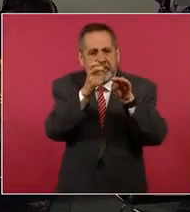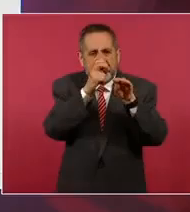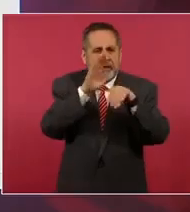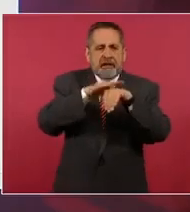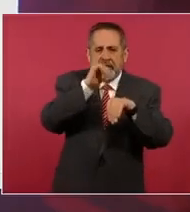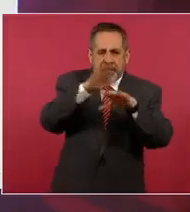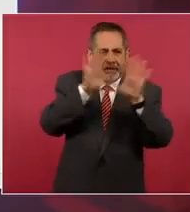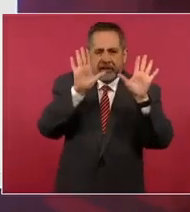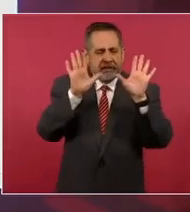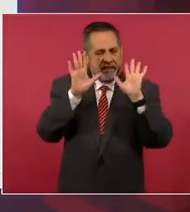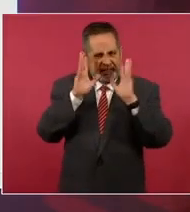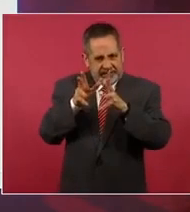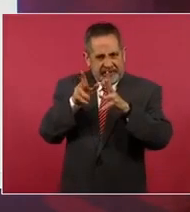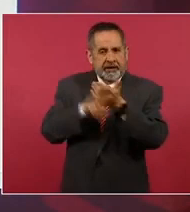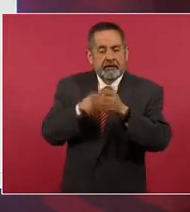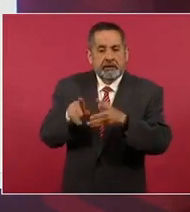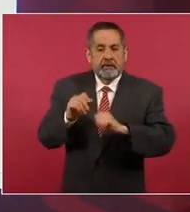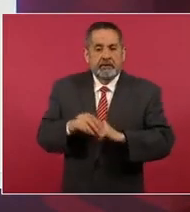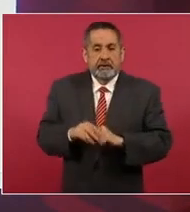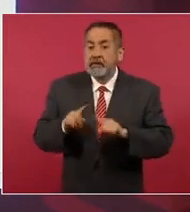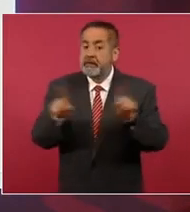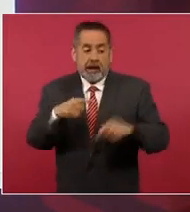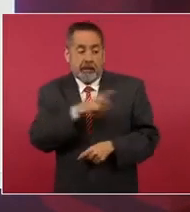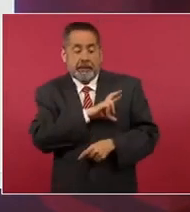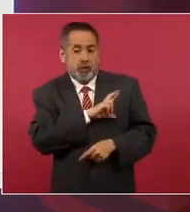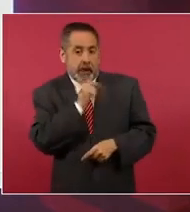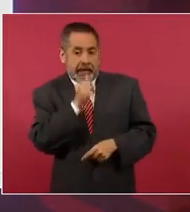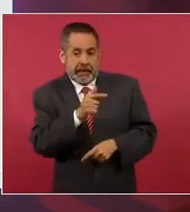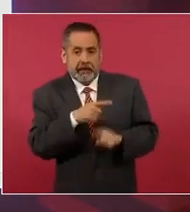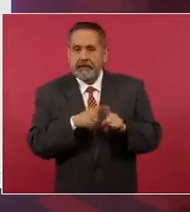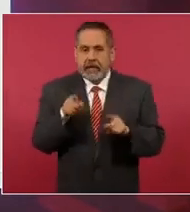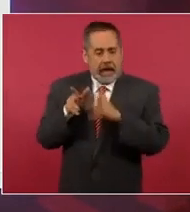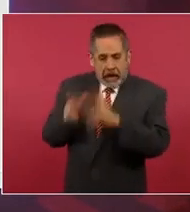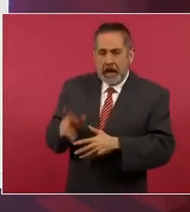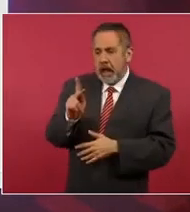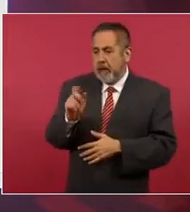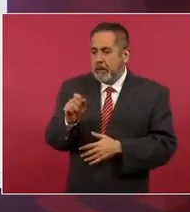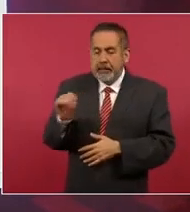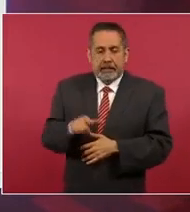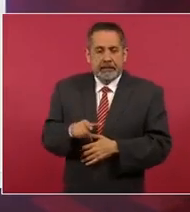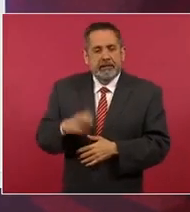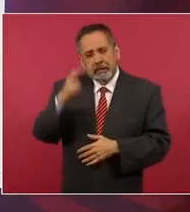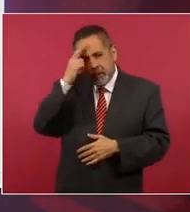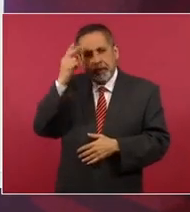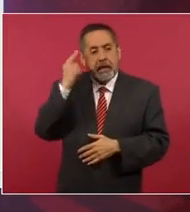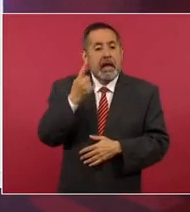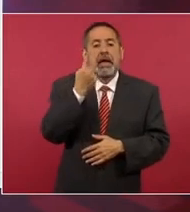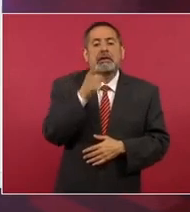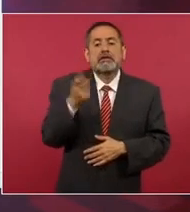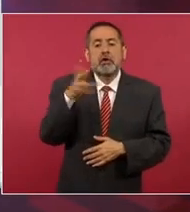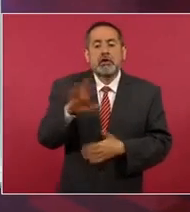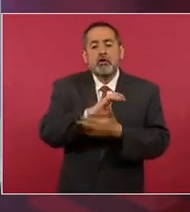no incluye a los particulares. Acuérdense ustedes de que se entregaron 110